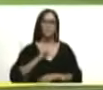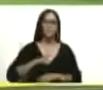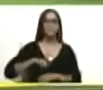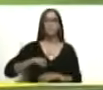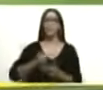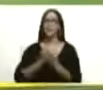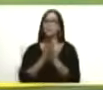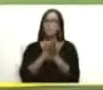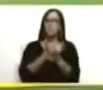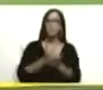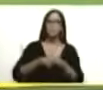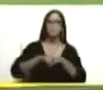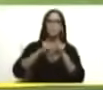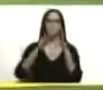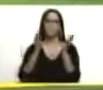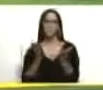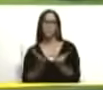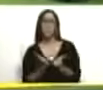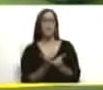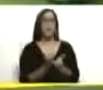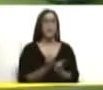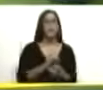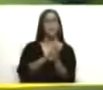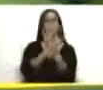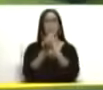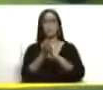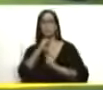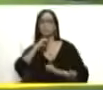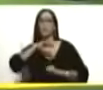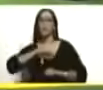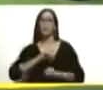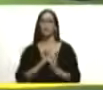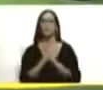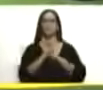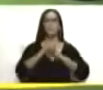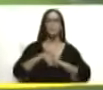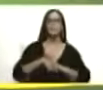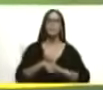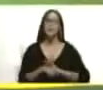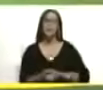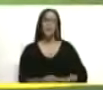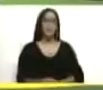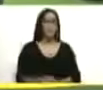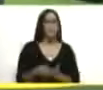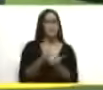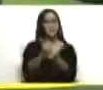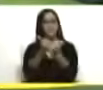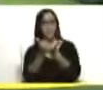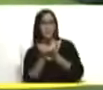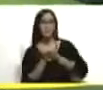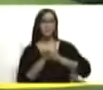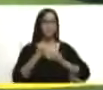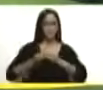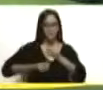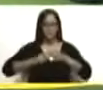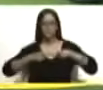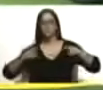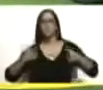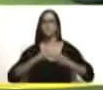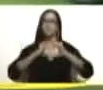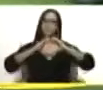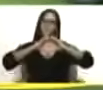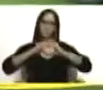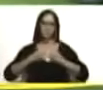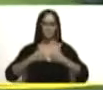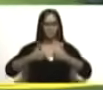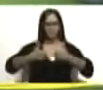Podemos ayudar al mundo, cambiar la historia en un segundo. Si ayuda se hará crecer. Tu corazón